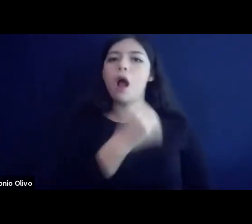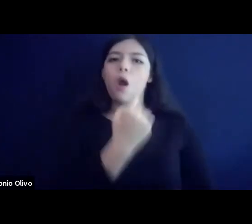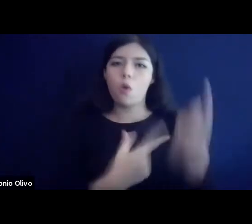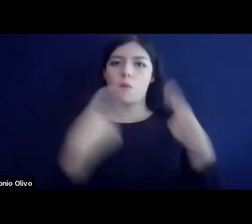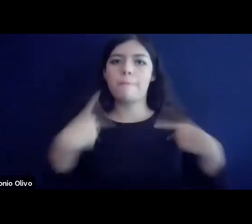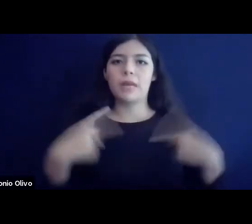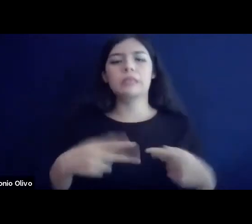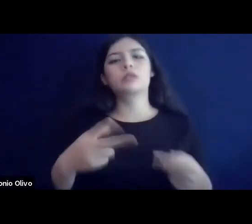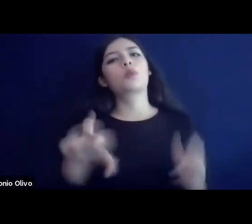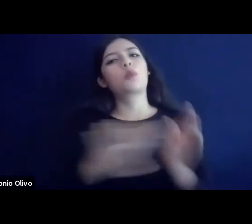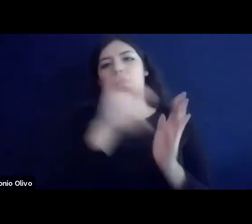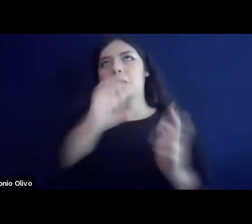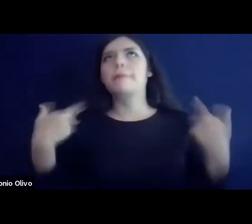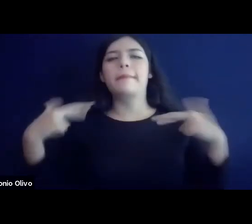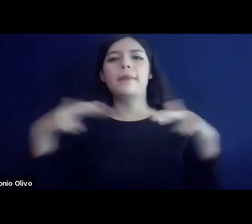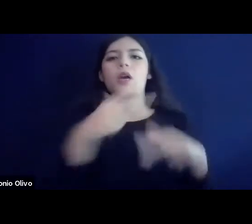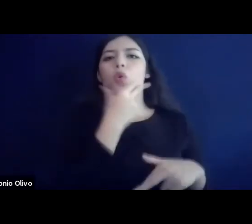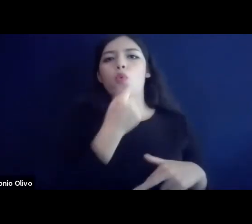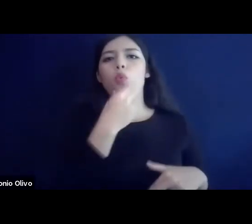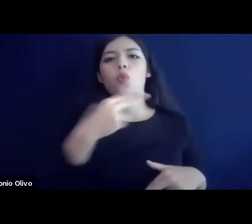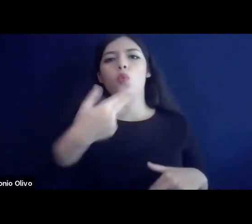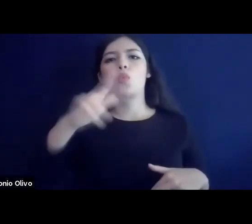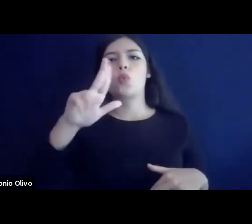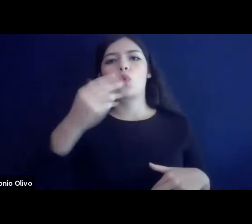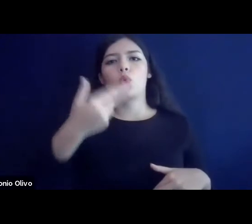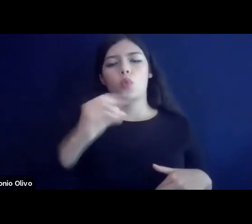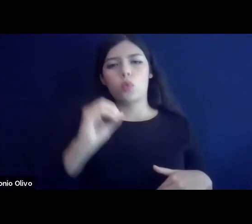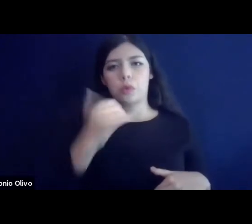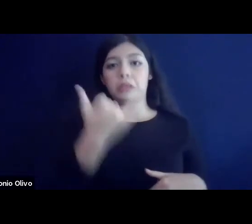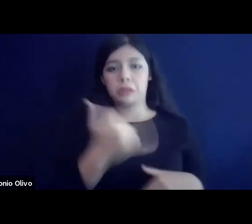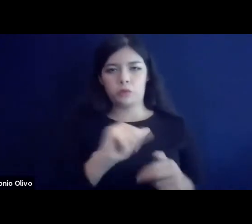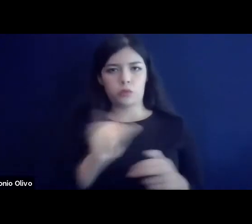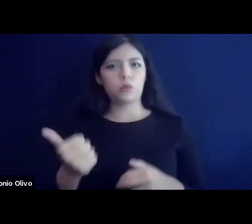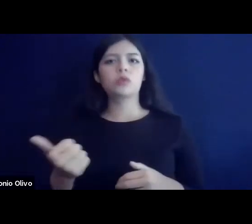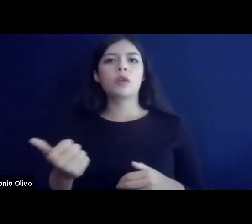Hugo Monroy y a Mario Ávila, que ellos son aquí en Jalisco referentes